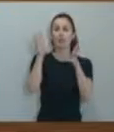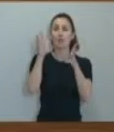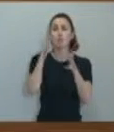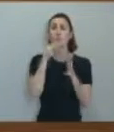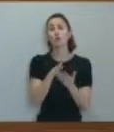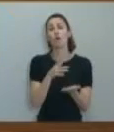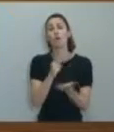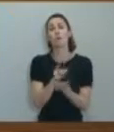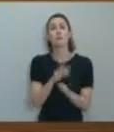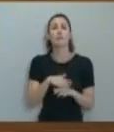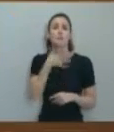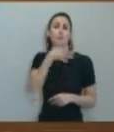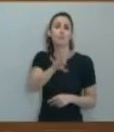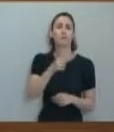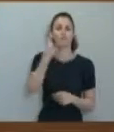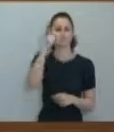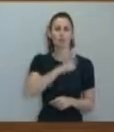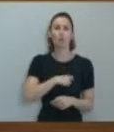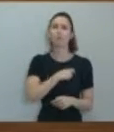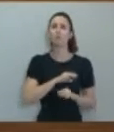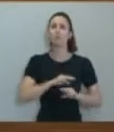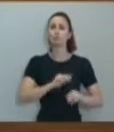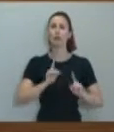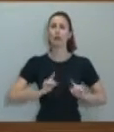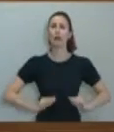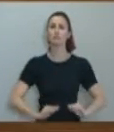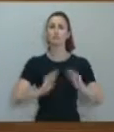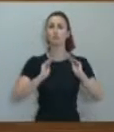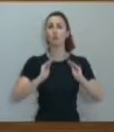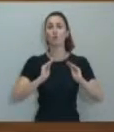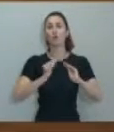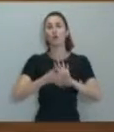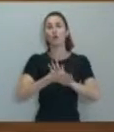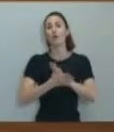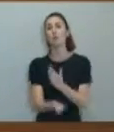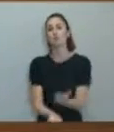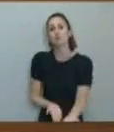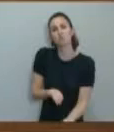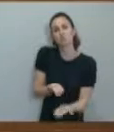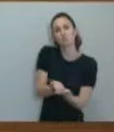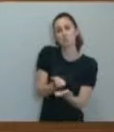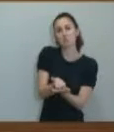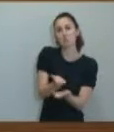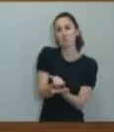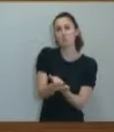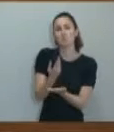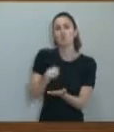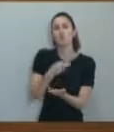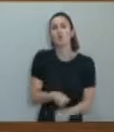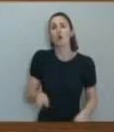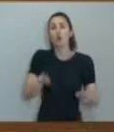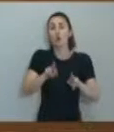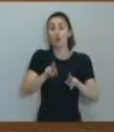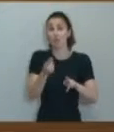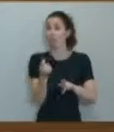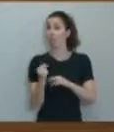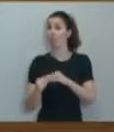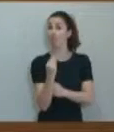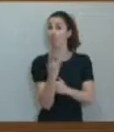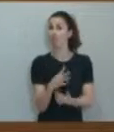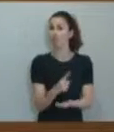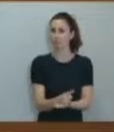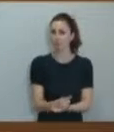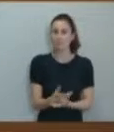alegaciones. Yo ya sé que será la Comisión la que en su caso tenga que solicitar esa recuperación de fondos. Pero